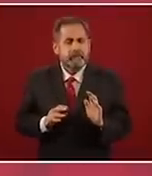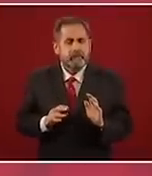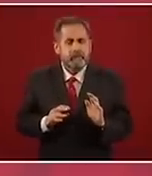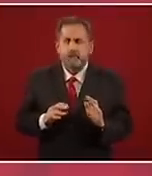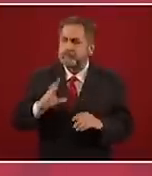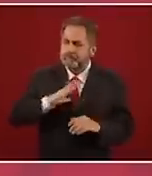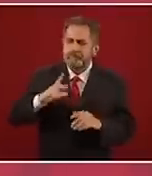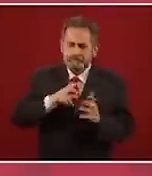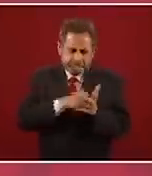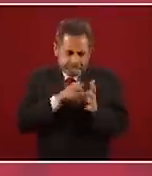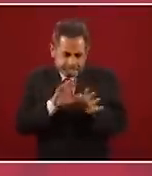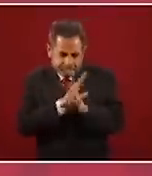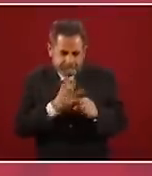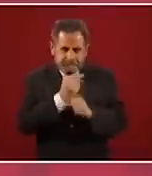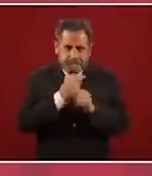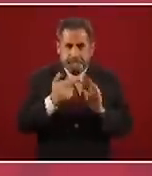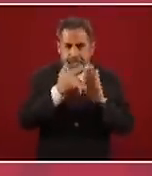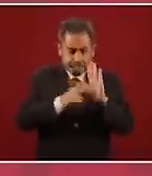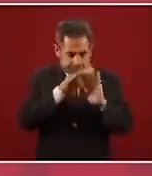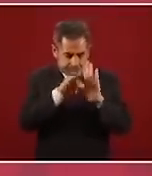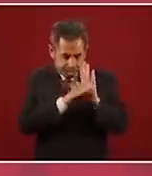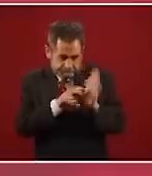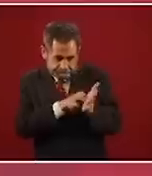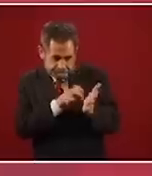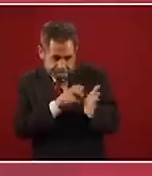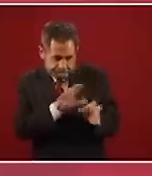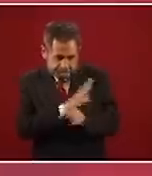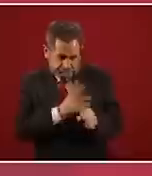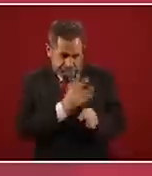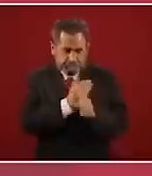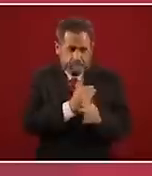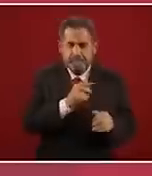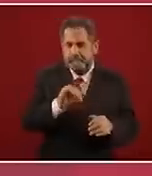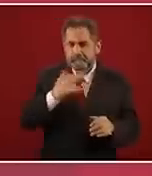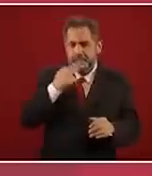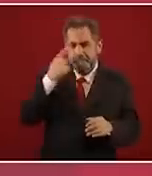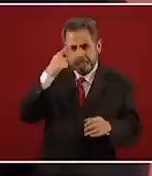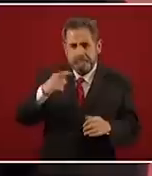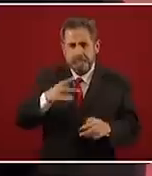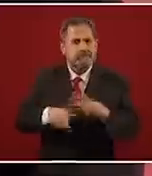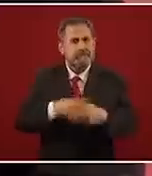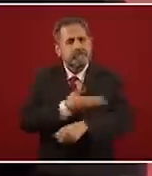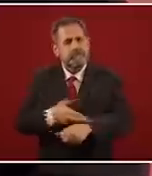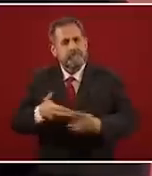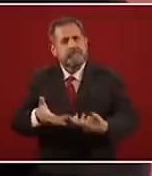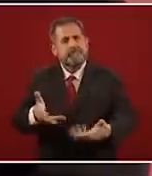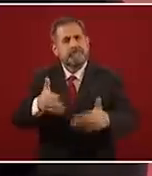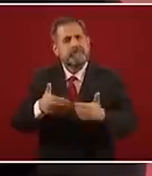todo un ajuste al marco legal, ¿sí? Para proceder.